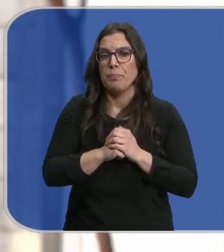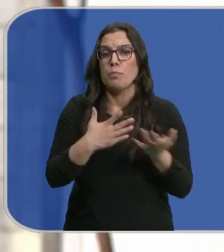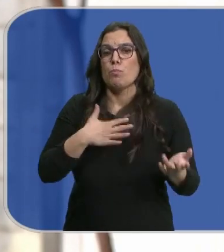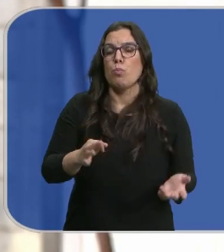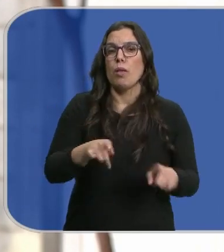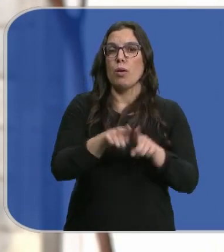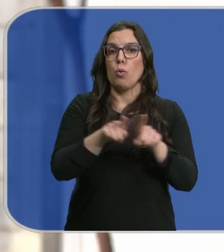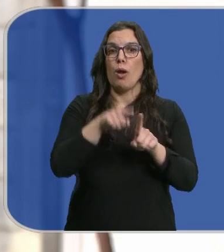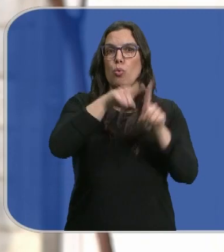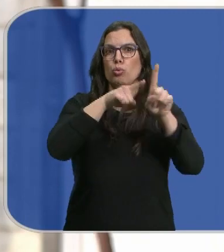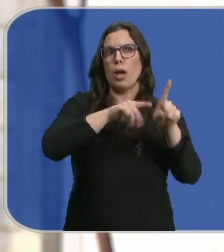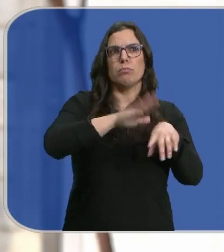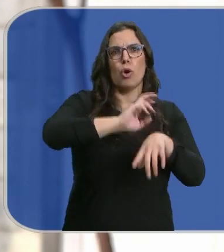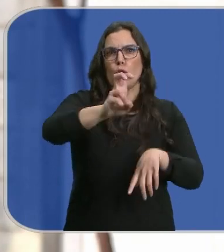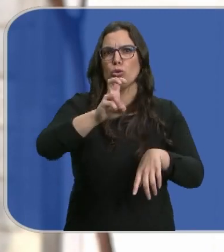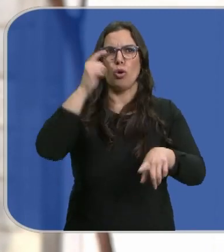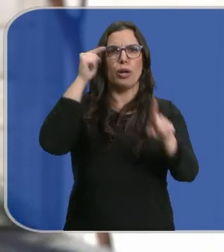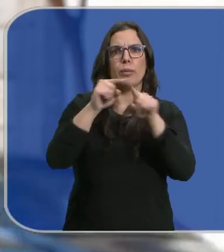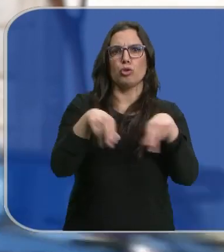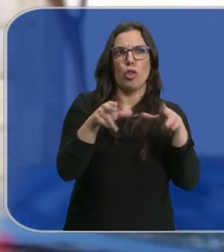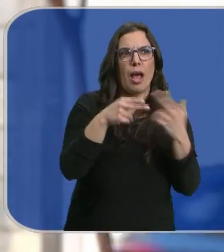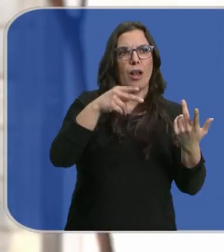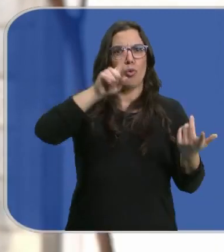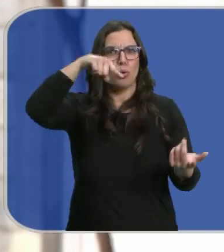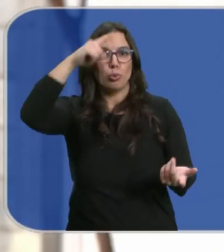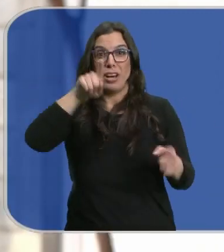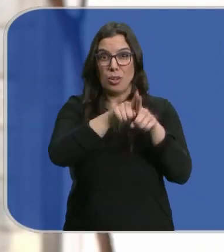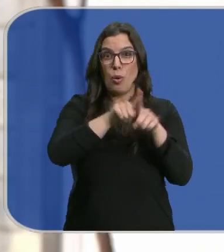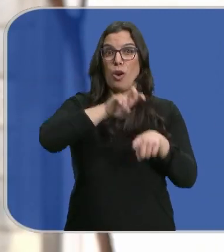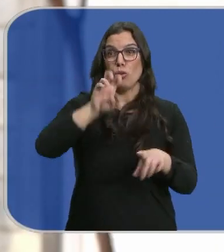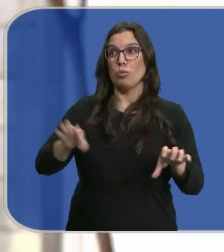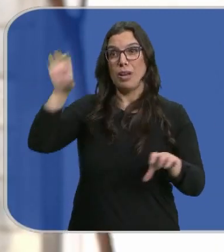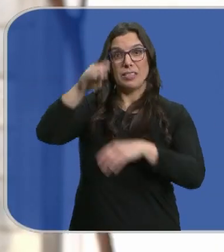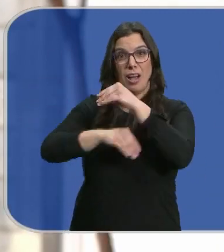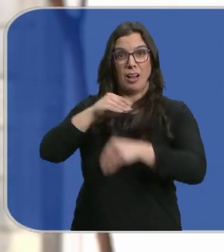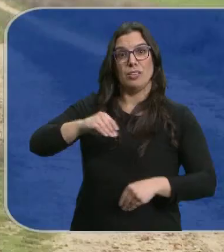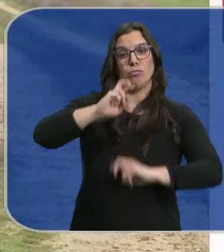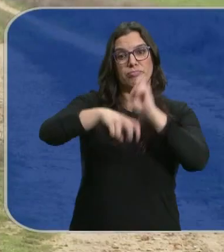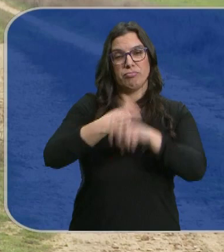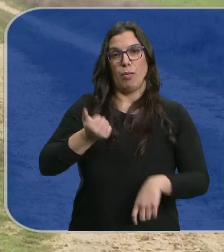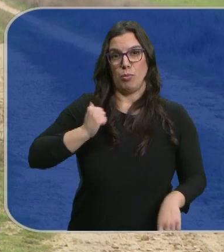posibilidad de reutilizarlas para fines sociales, culturales, como se han hecho en otros países.